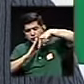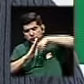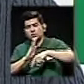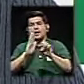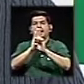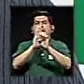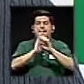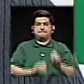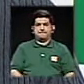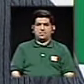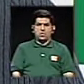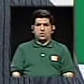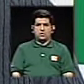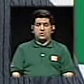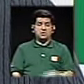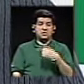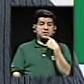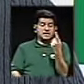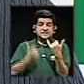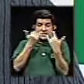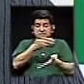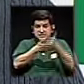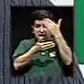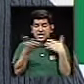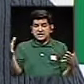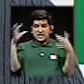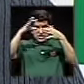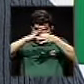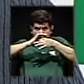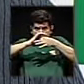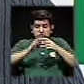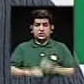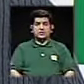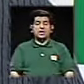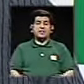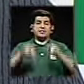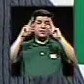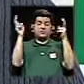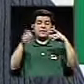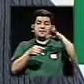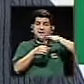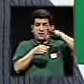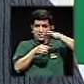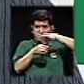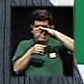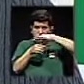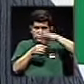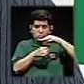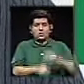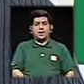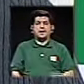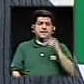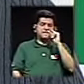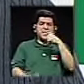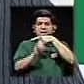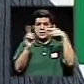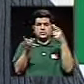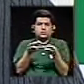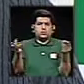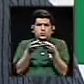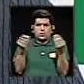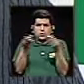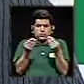como por ejemplo los que anunciamos con respecto al al tema agropecuario los pequeños y medianos